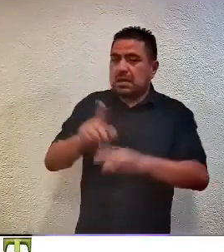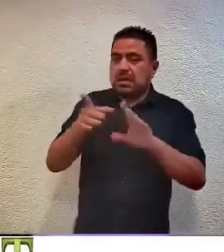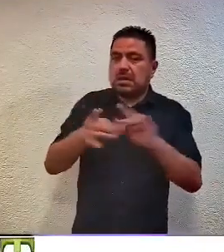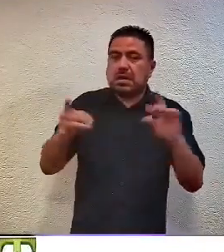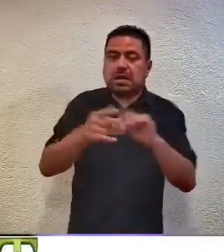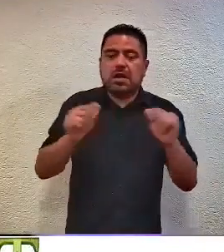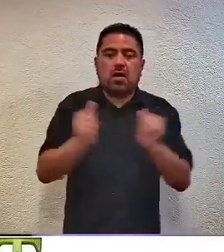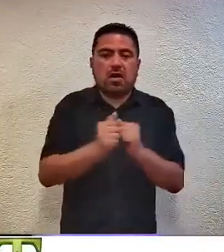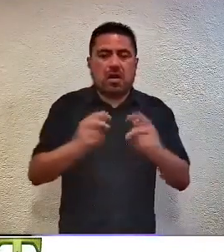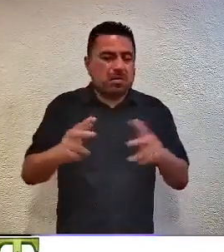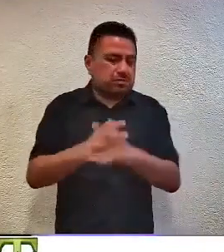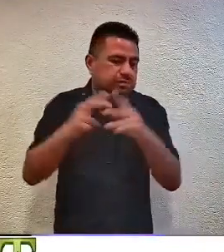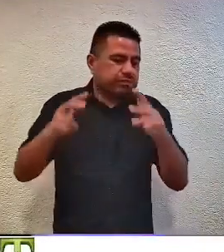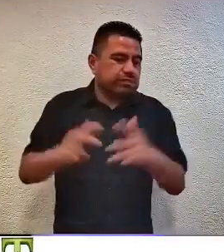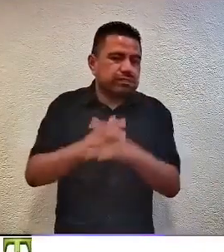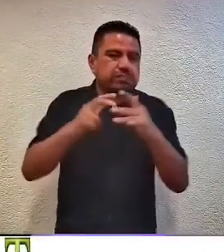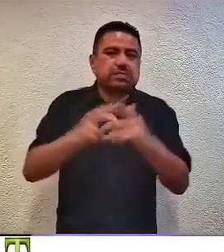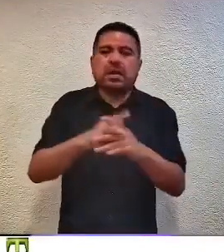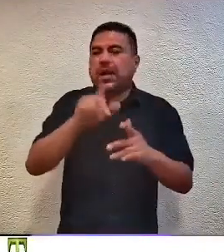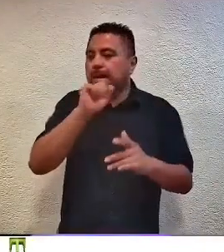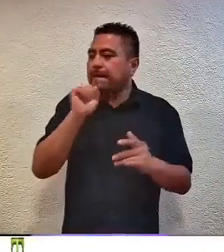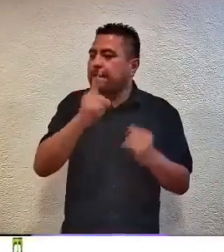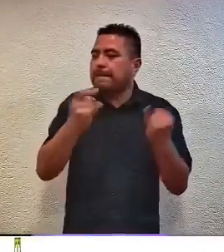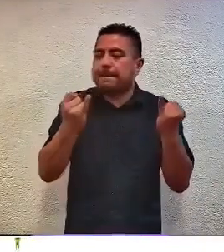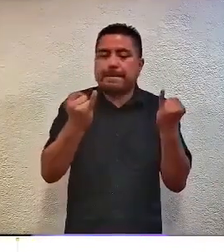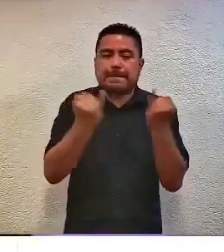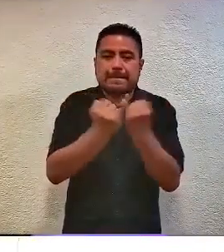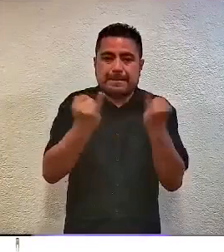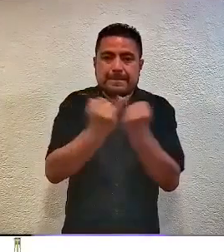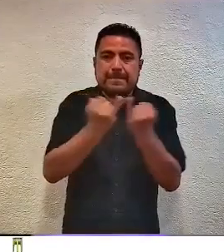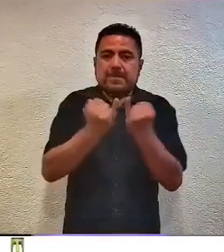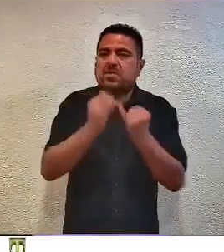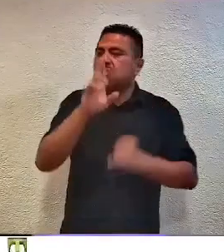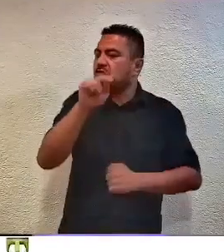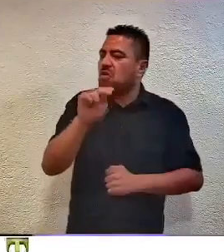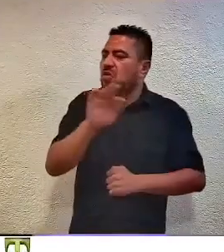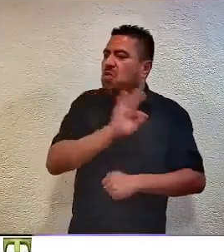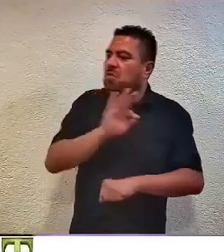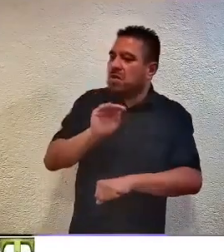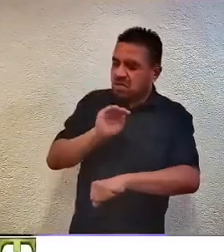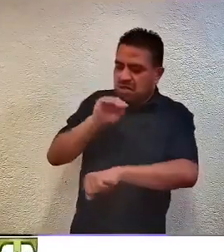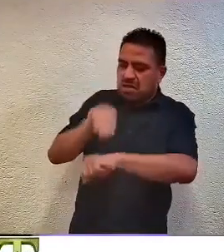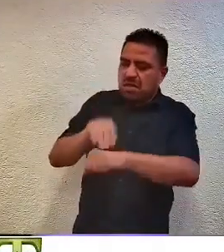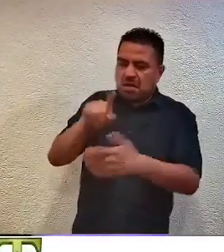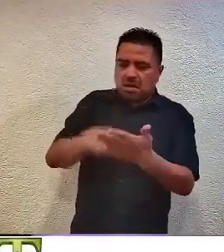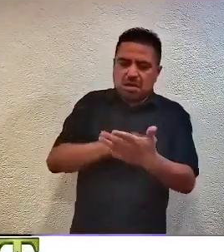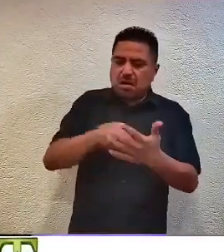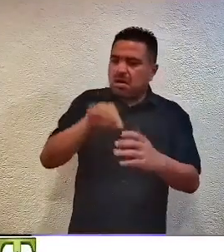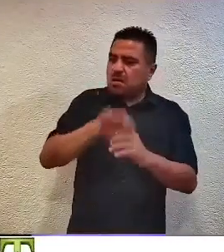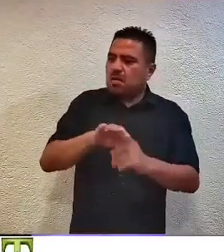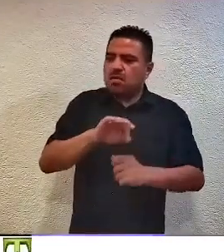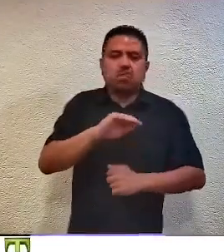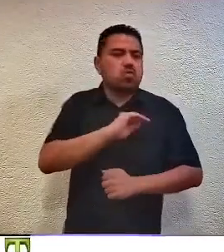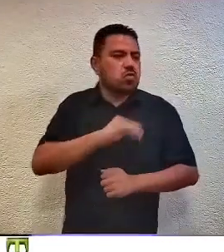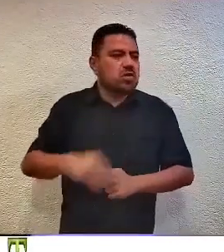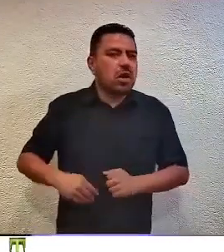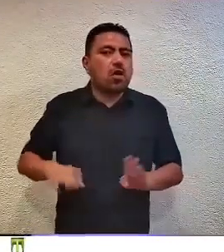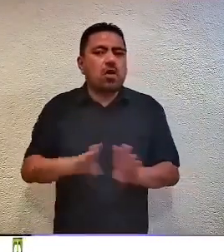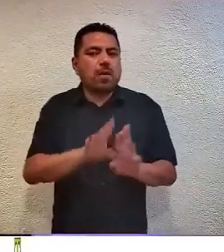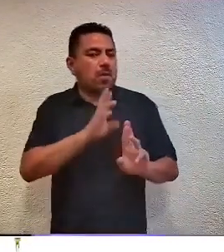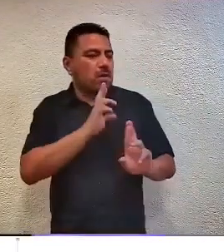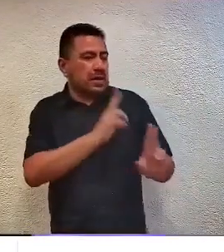actos de violencia y que en este caso no se afectó la elección municipal, sino que fue como resultado